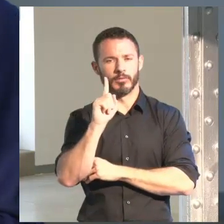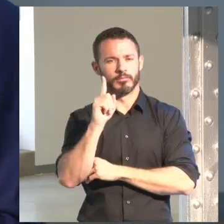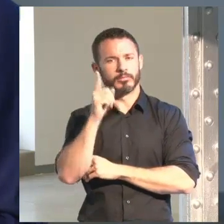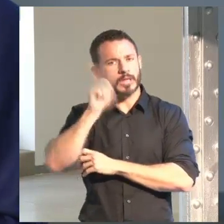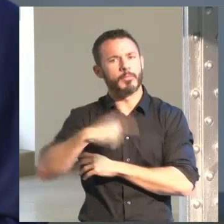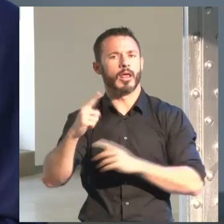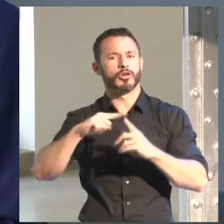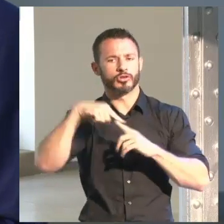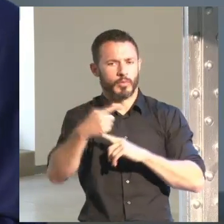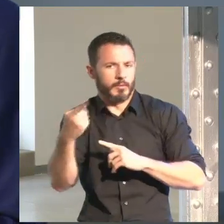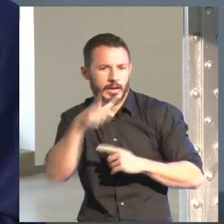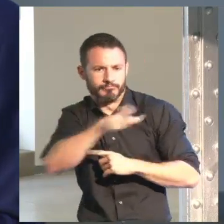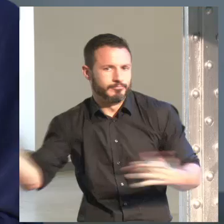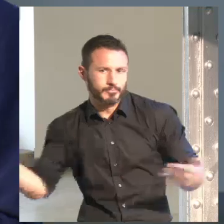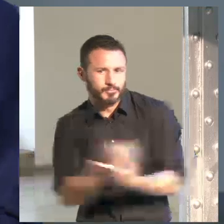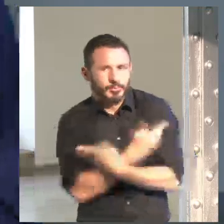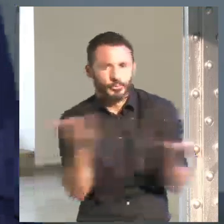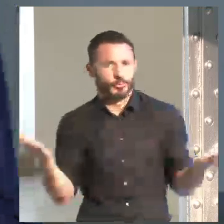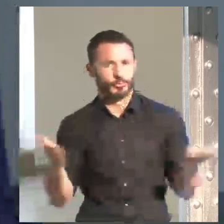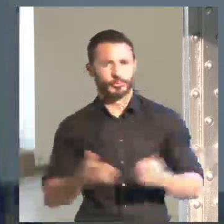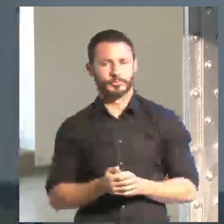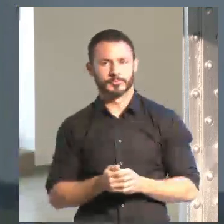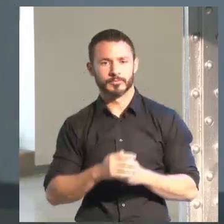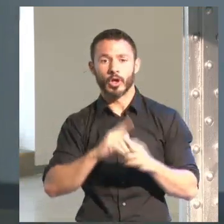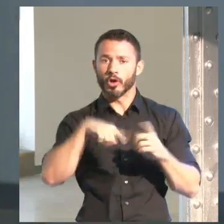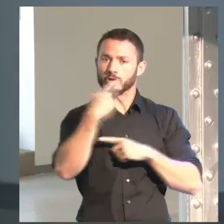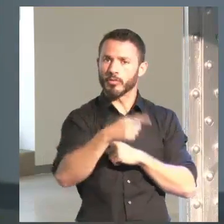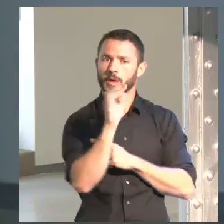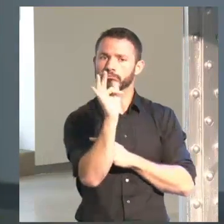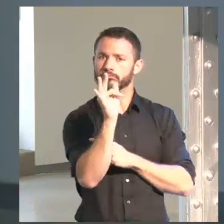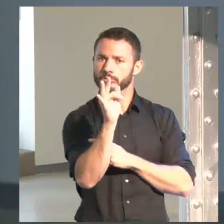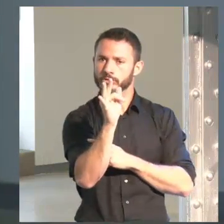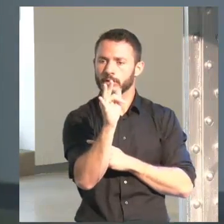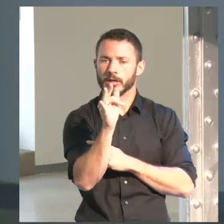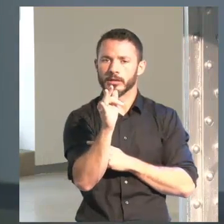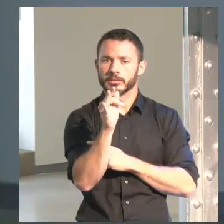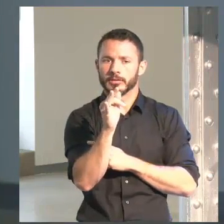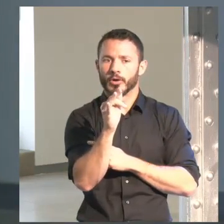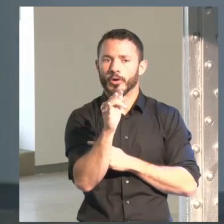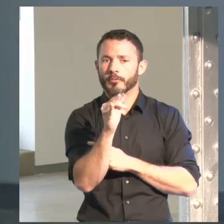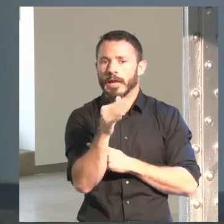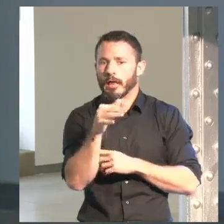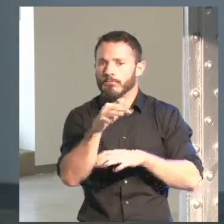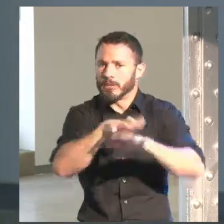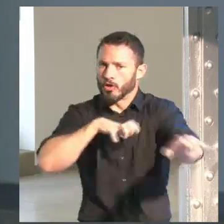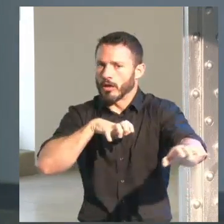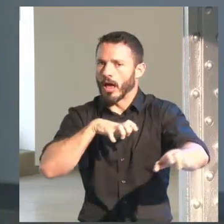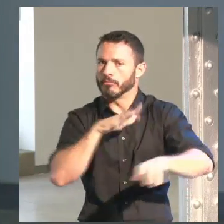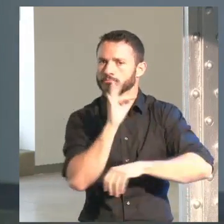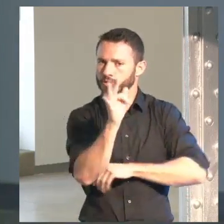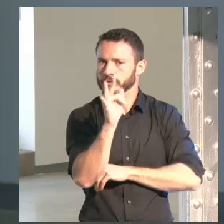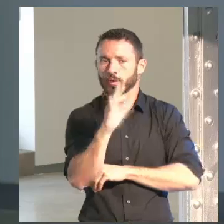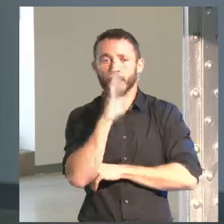consecuencias para todos. Consecuencias beneficiosas para todos o beneficiosas para casi todos,